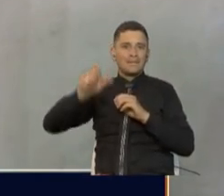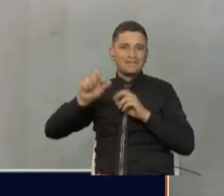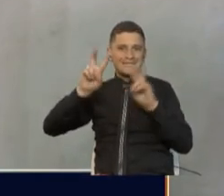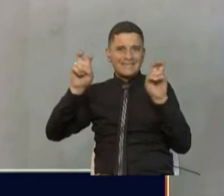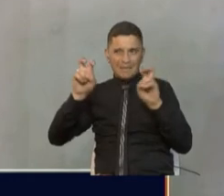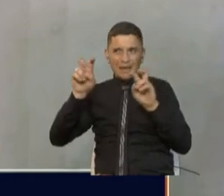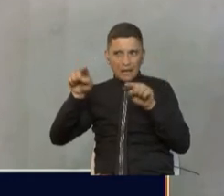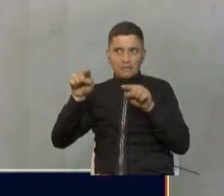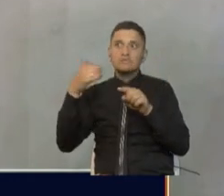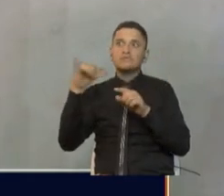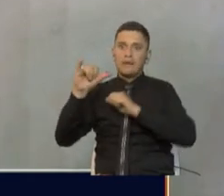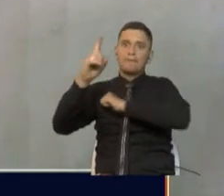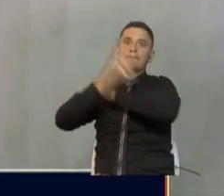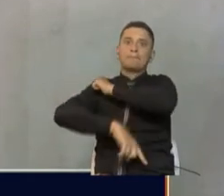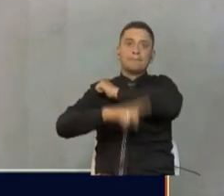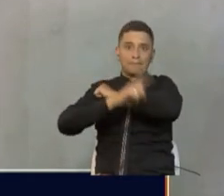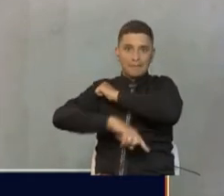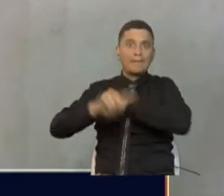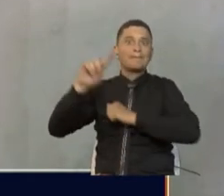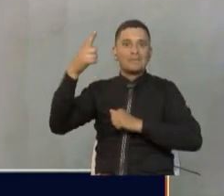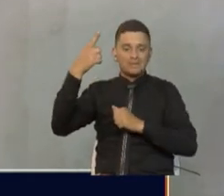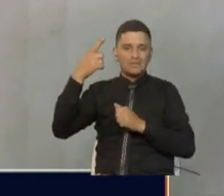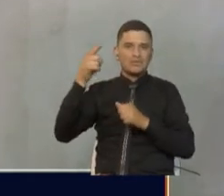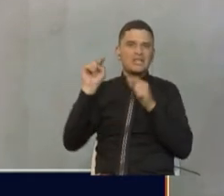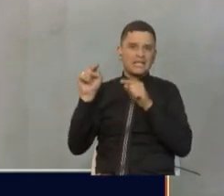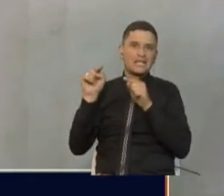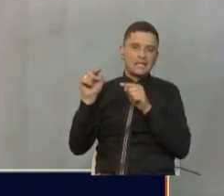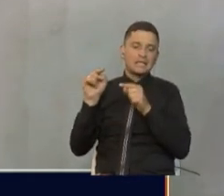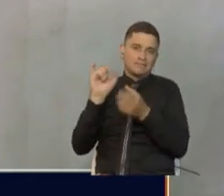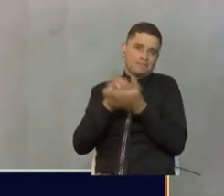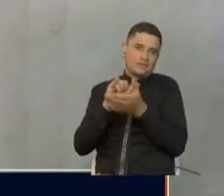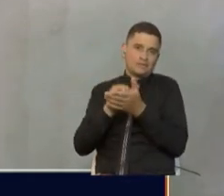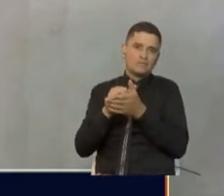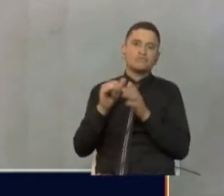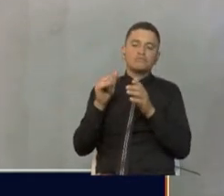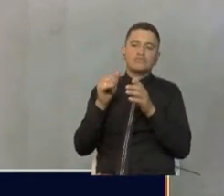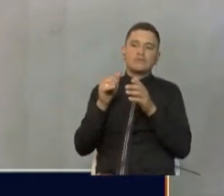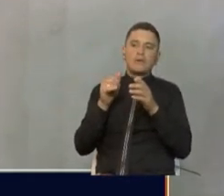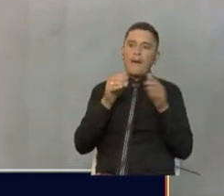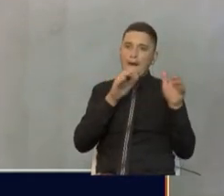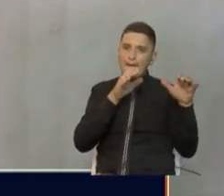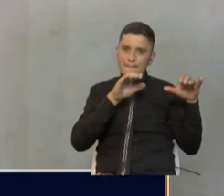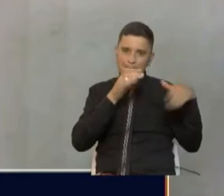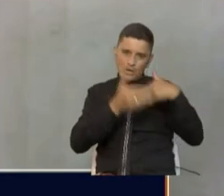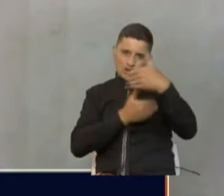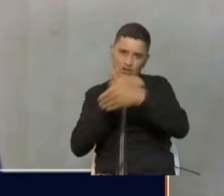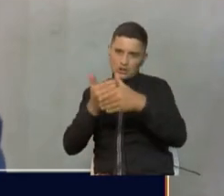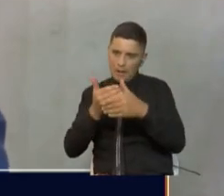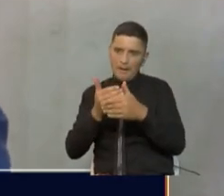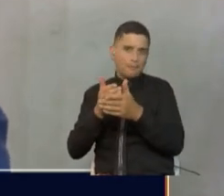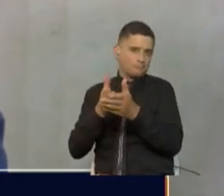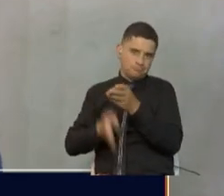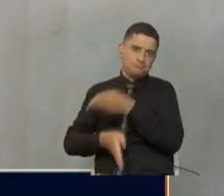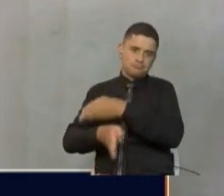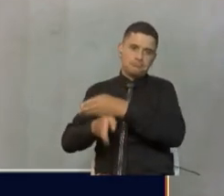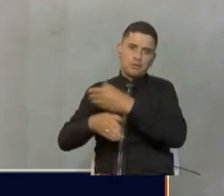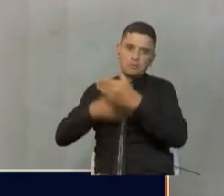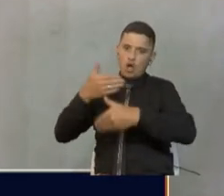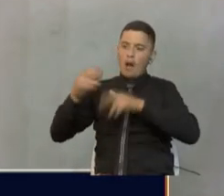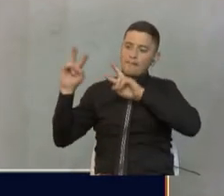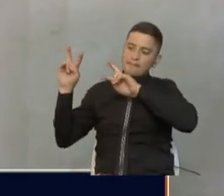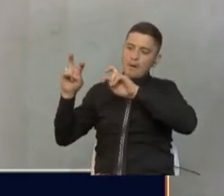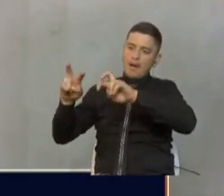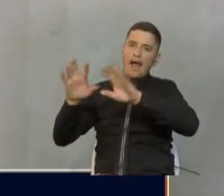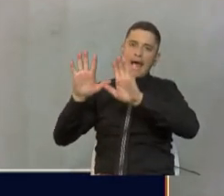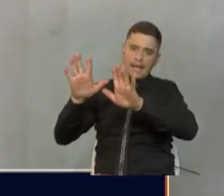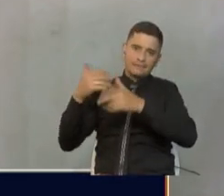ese motivo y cursa con la debida rutina que debe surtirse dentro del proceso investigativo